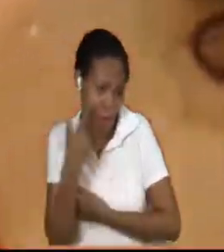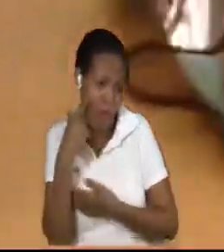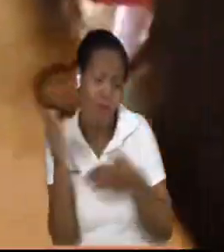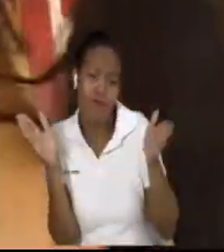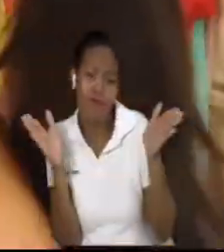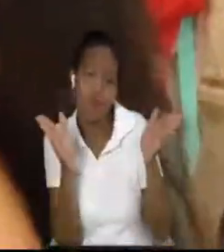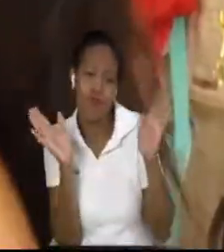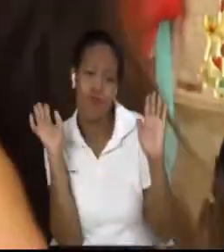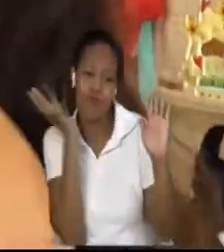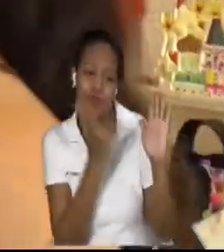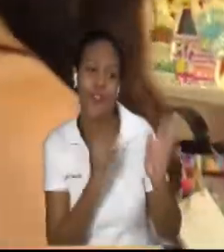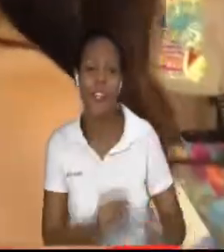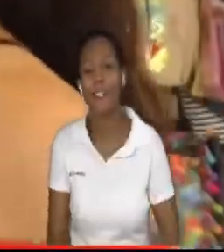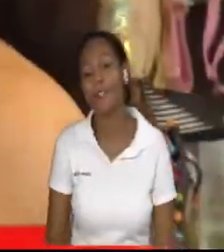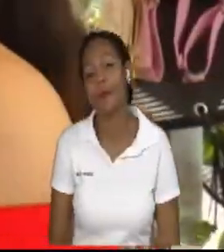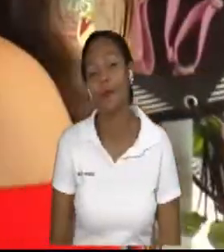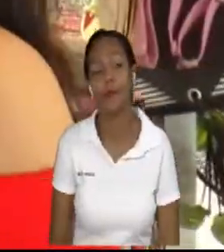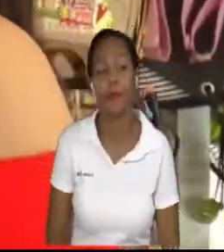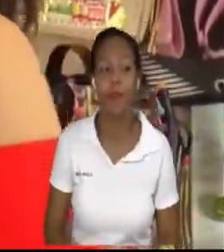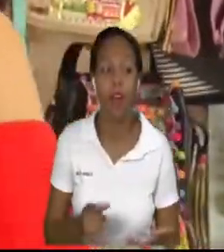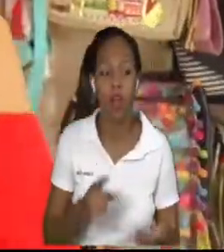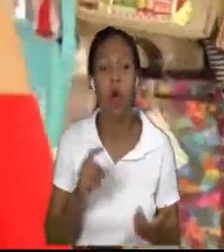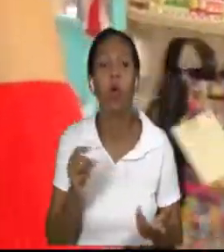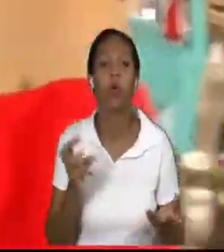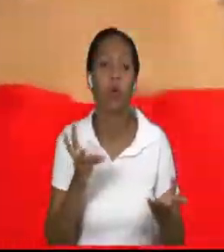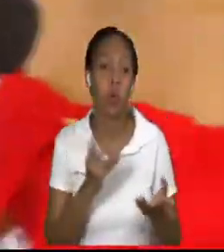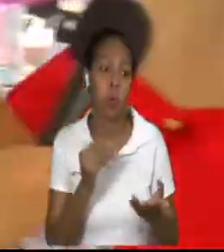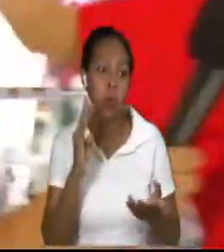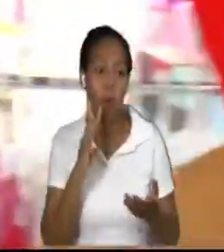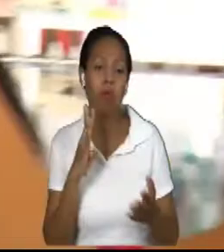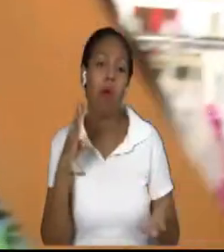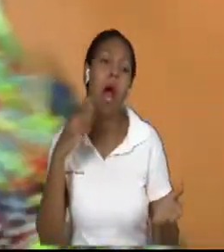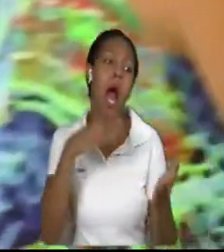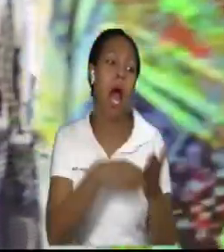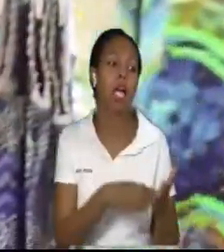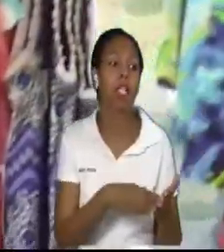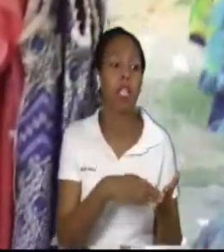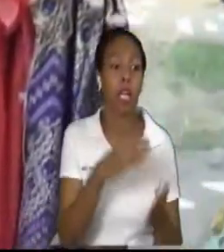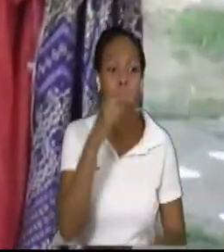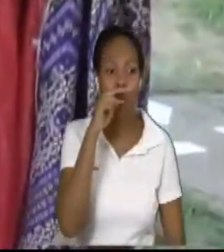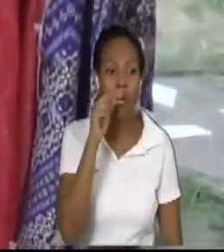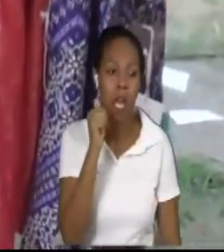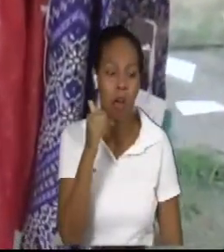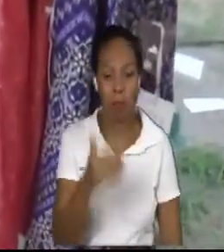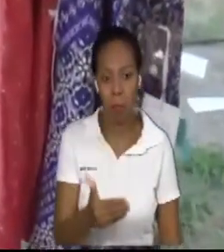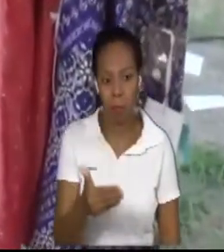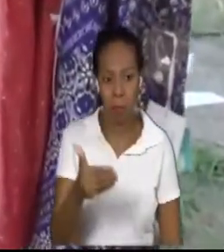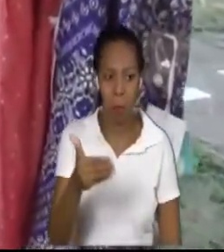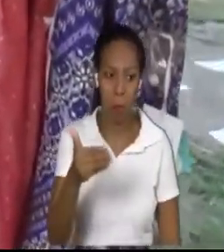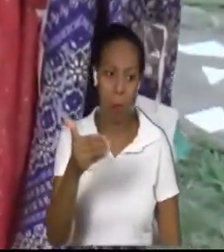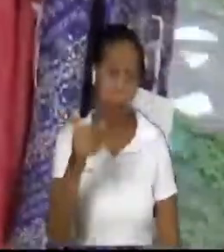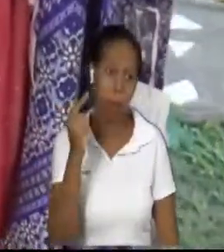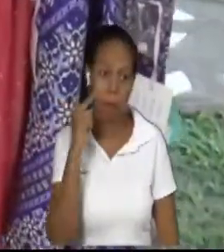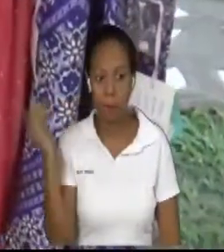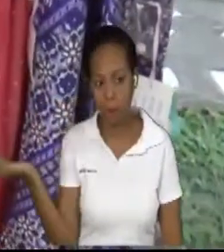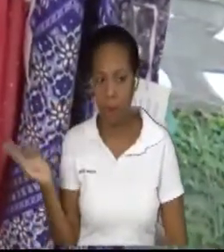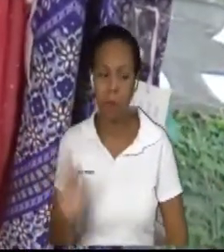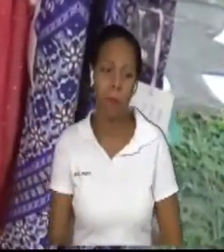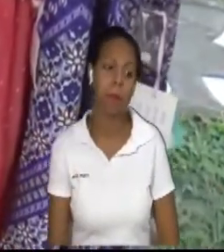Y seguimos desde la talla 4 hasta la talla de jovencitas, que son todas las que están de ese lado, ¿sí?